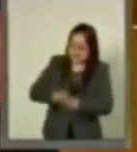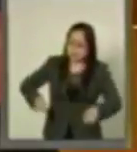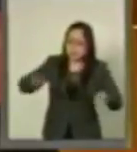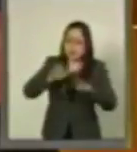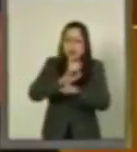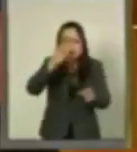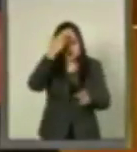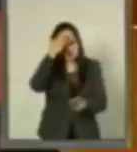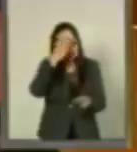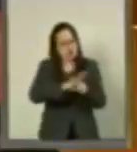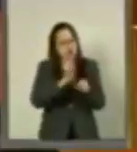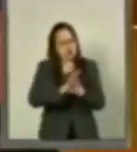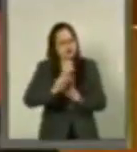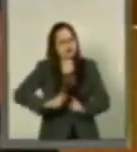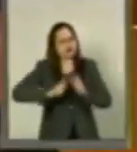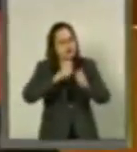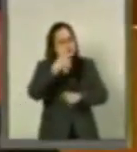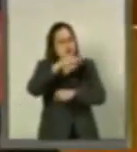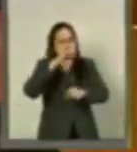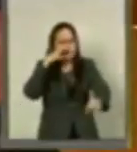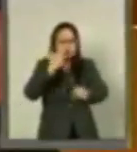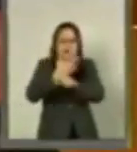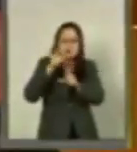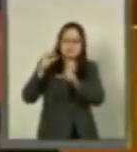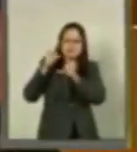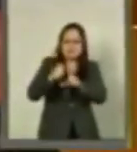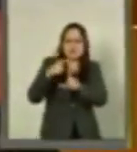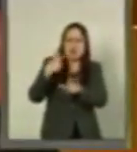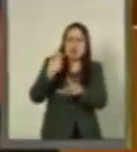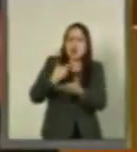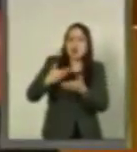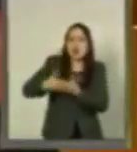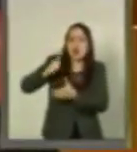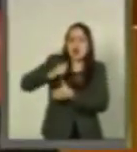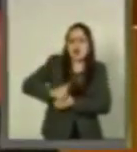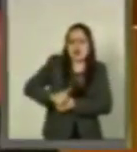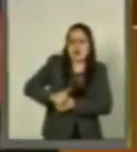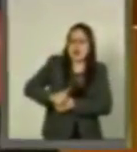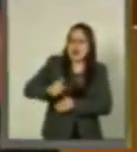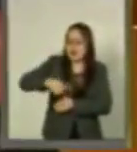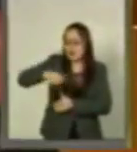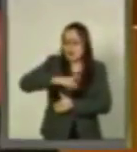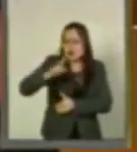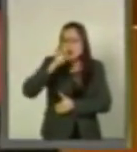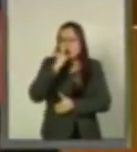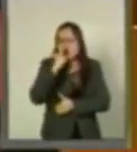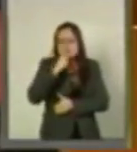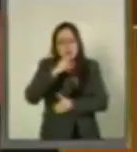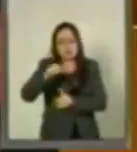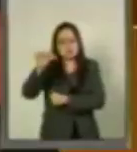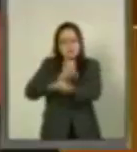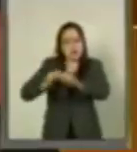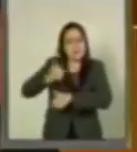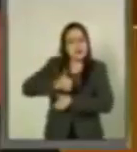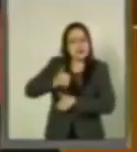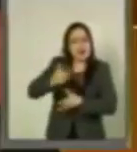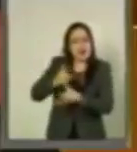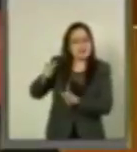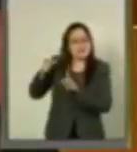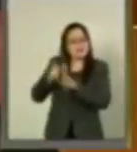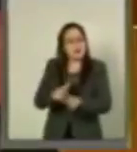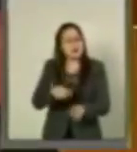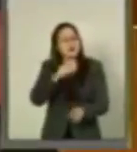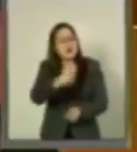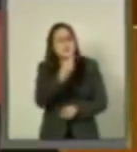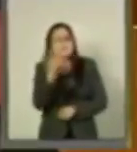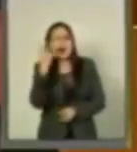han asumido la responsabilidad que le corresponde a la autoridad civil. Señor secretario, puedo hacer